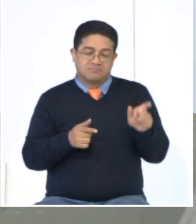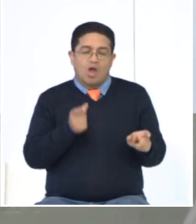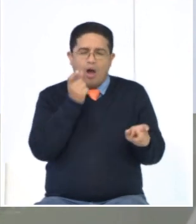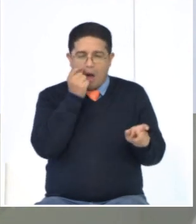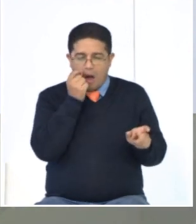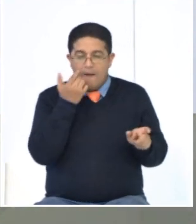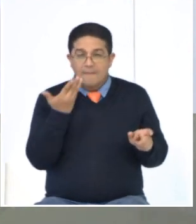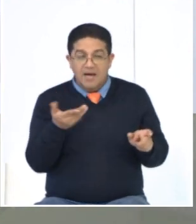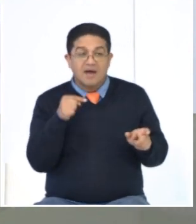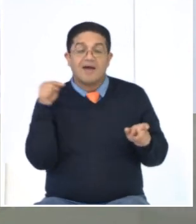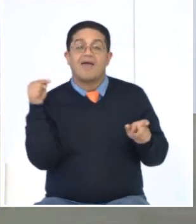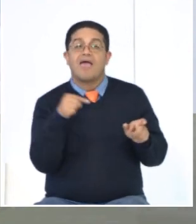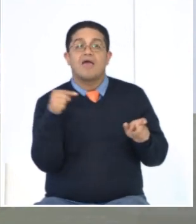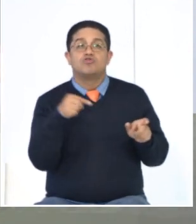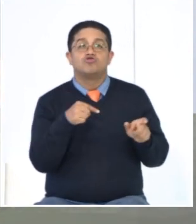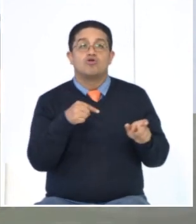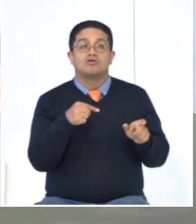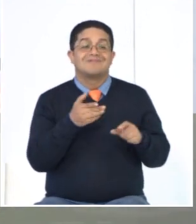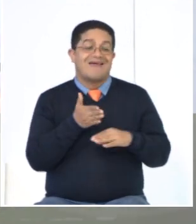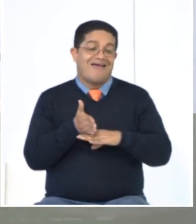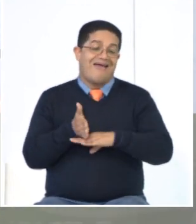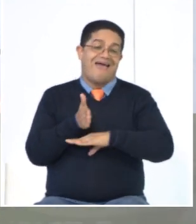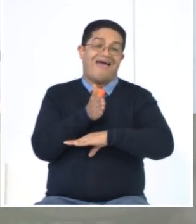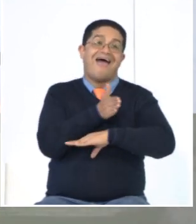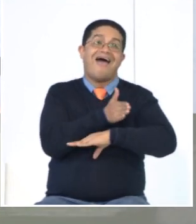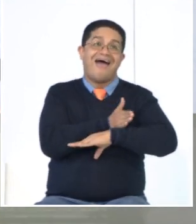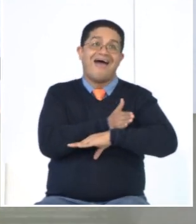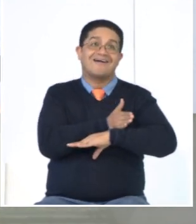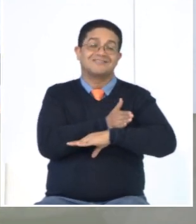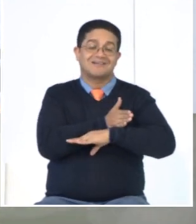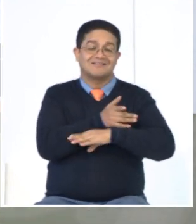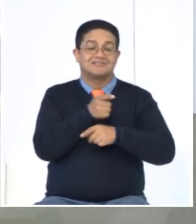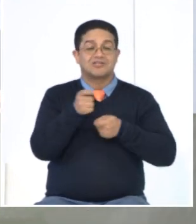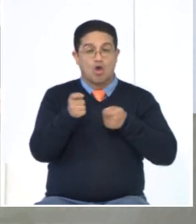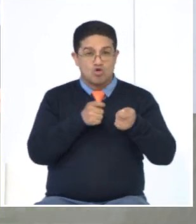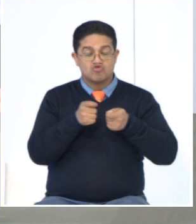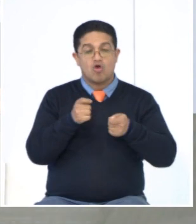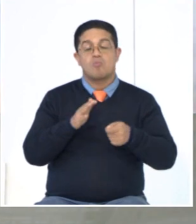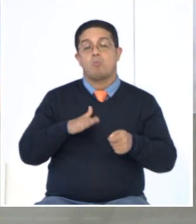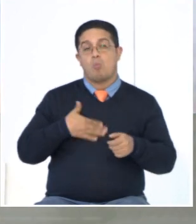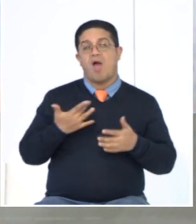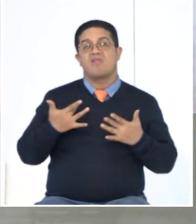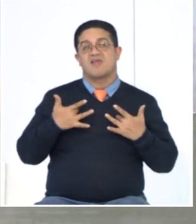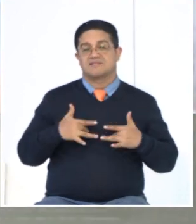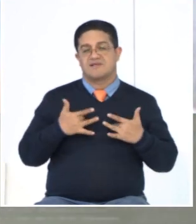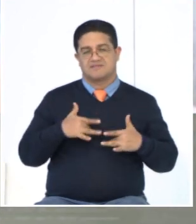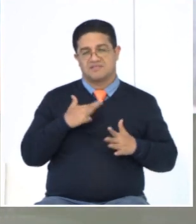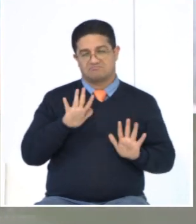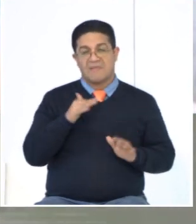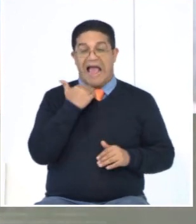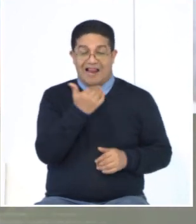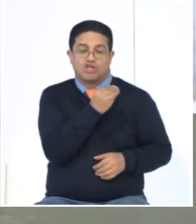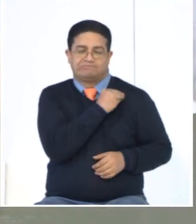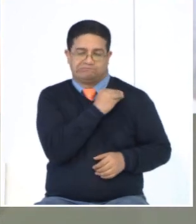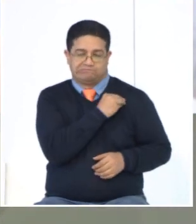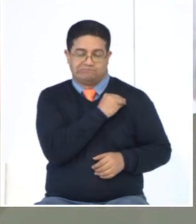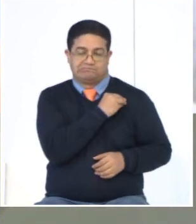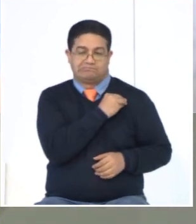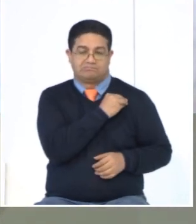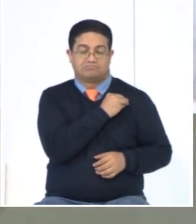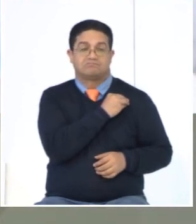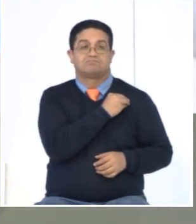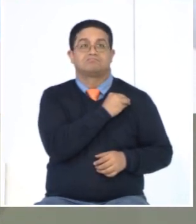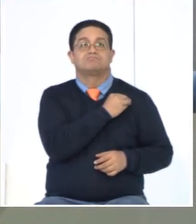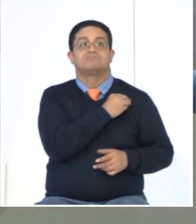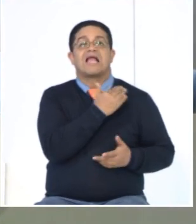que ellos pueden, incluso antes de que les toque su control, pueden tener síntomas urinarios. Es importante en el momento en que persista